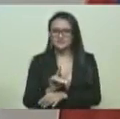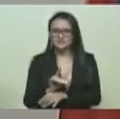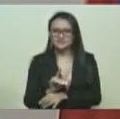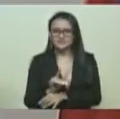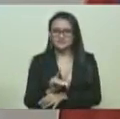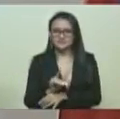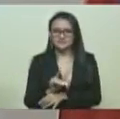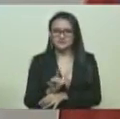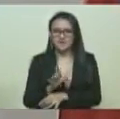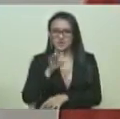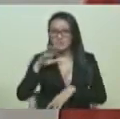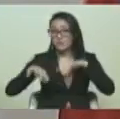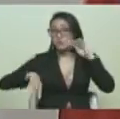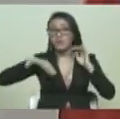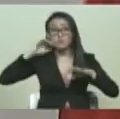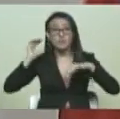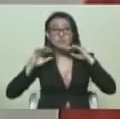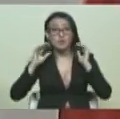frustración,